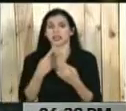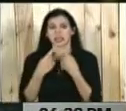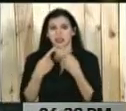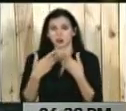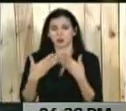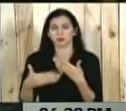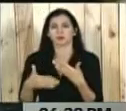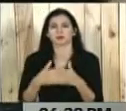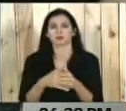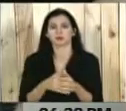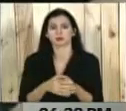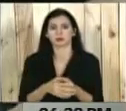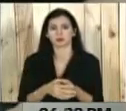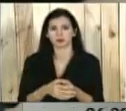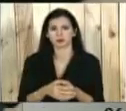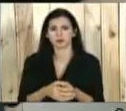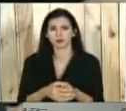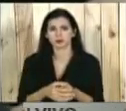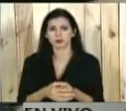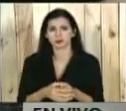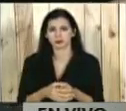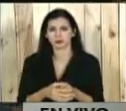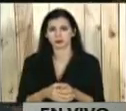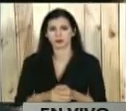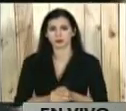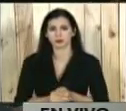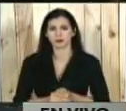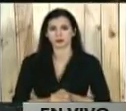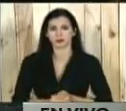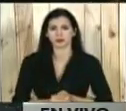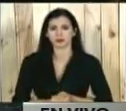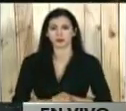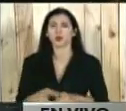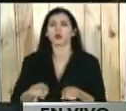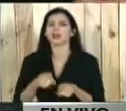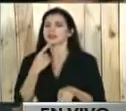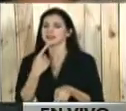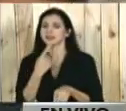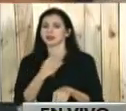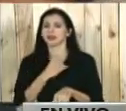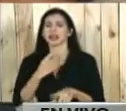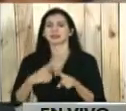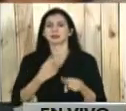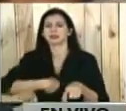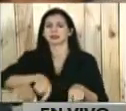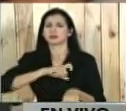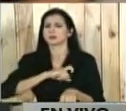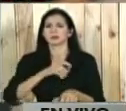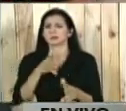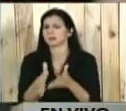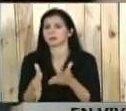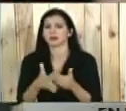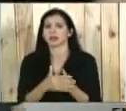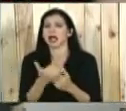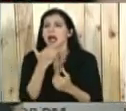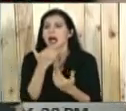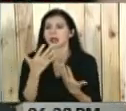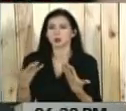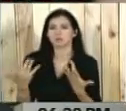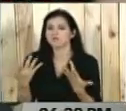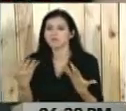del diálogo, como lo llamó José Luis Rodríguez Zapatero, ¿por dónde va? ¿Qué gestos se han concretado que